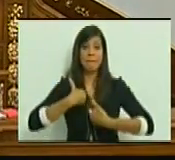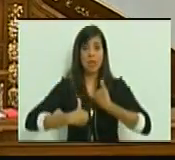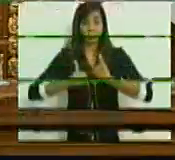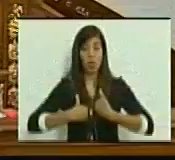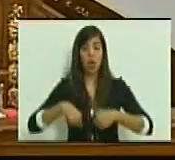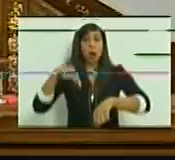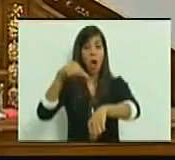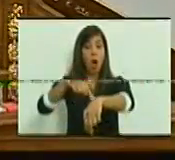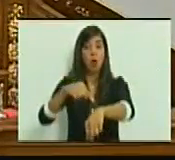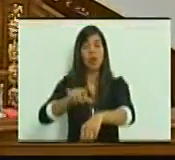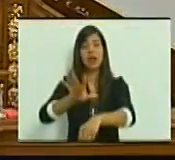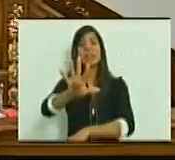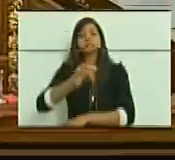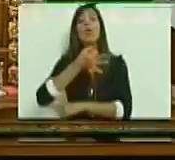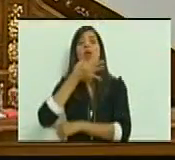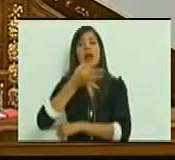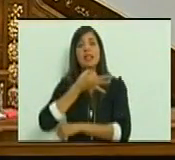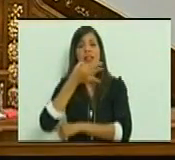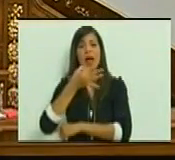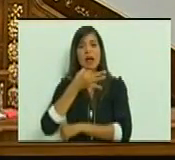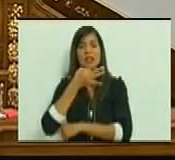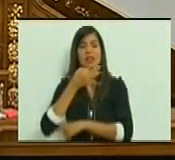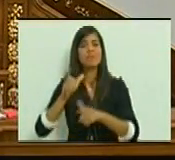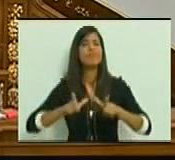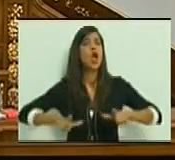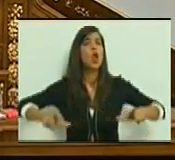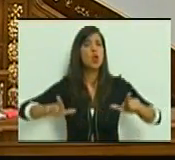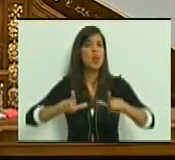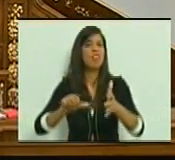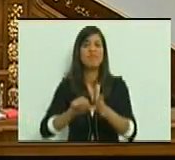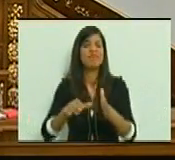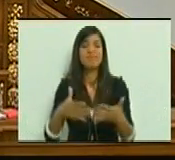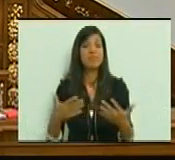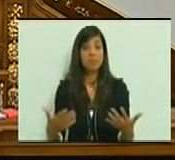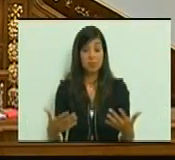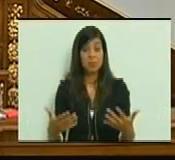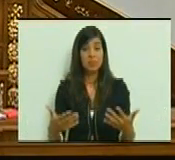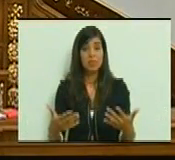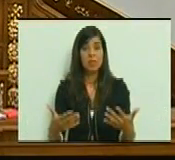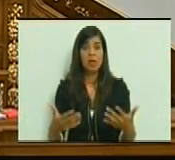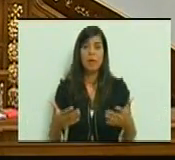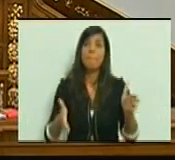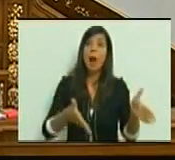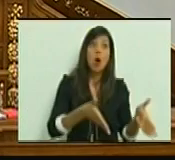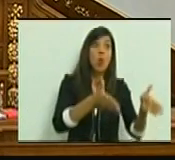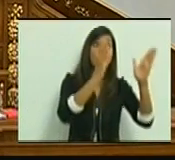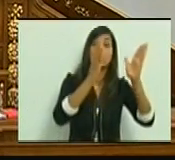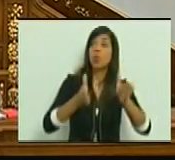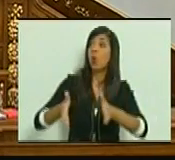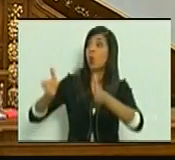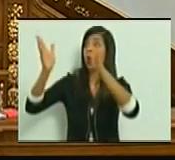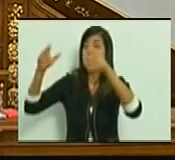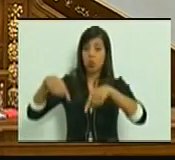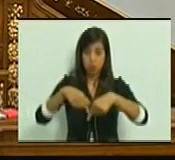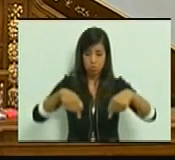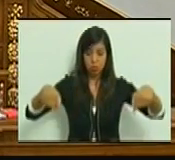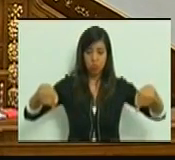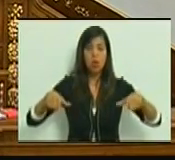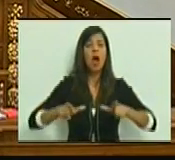las 5 de la tarde en el área común entre las dos torres del urbanismo.